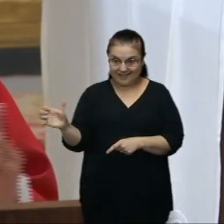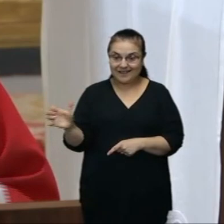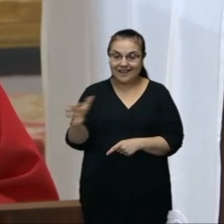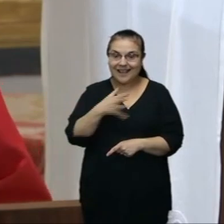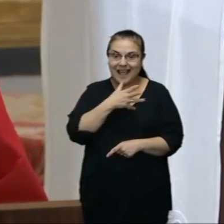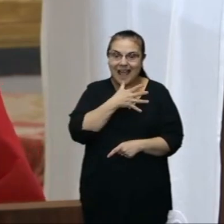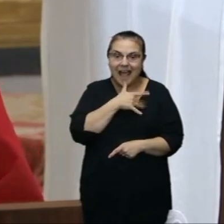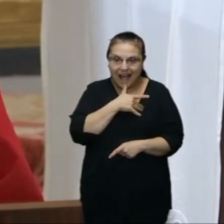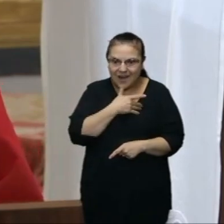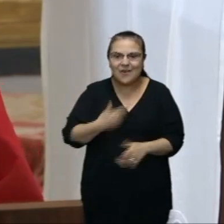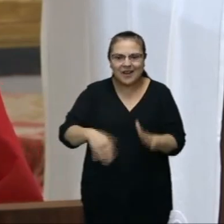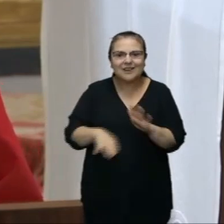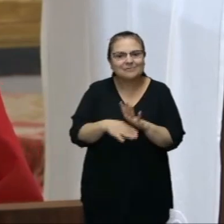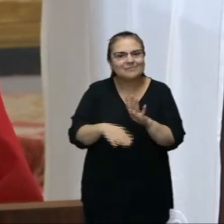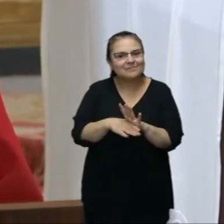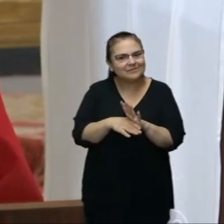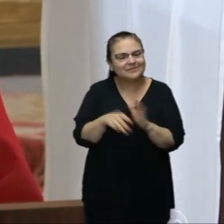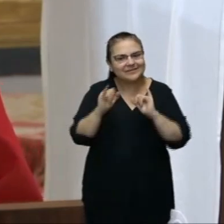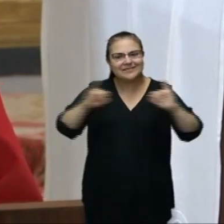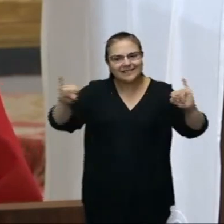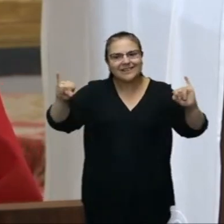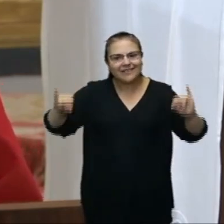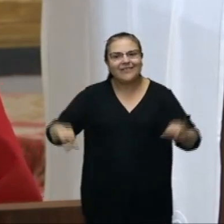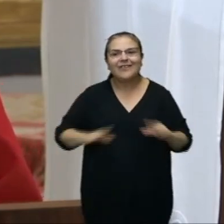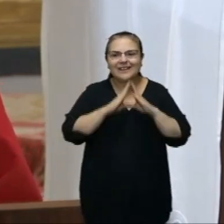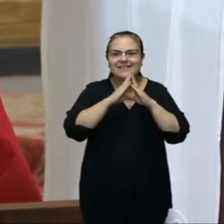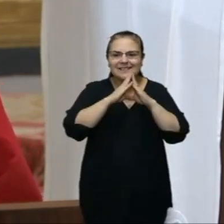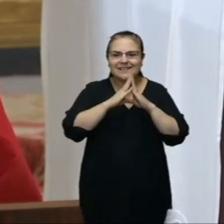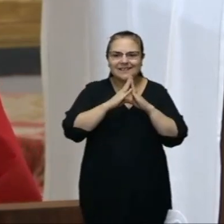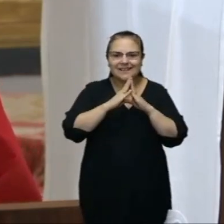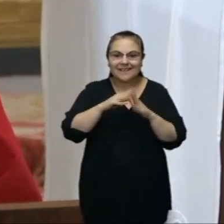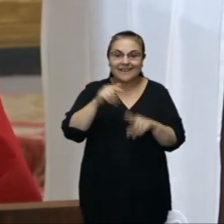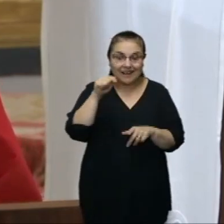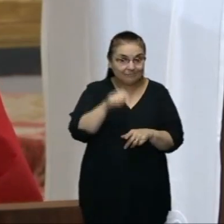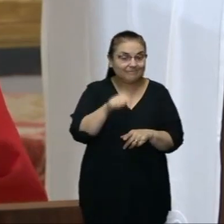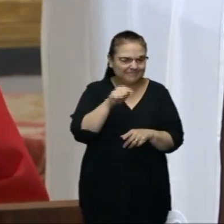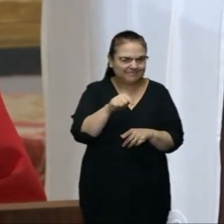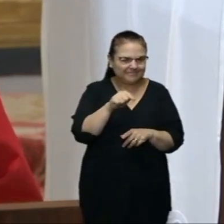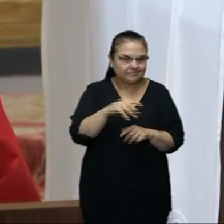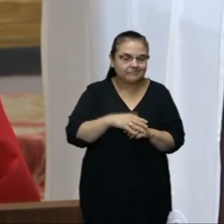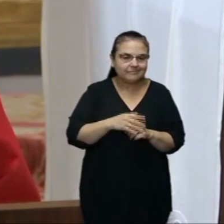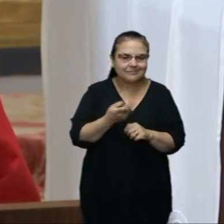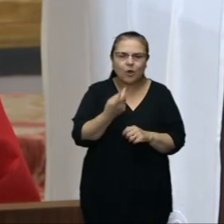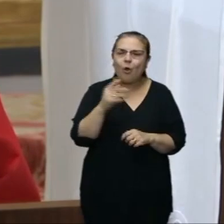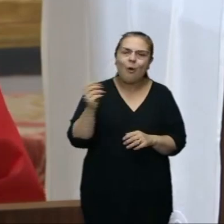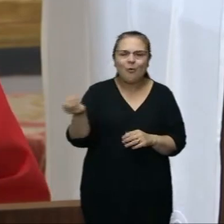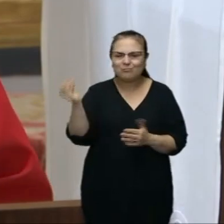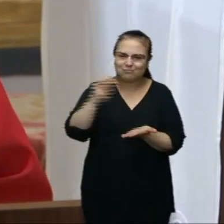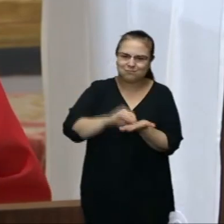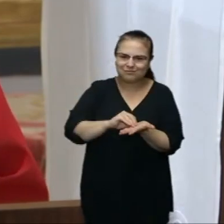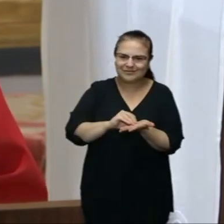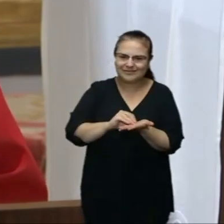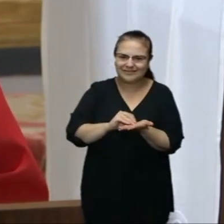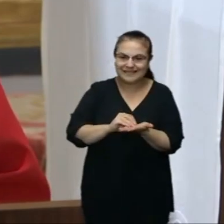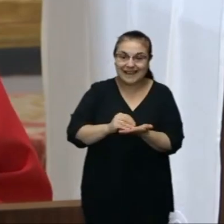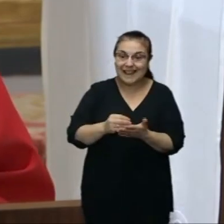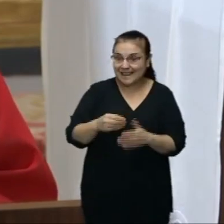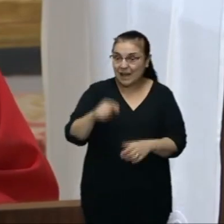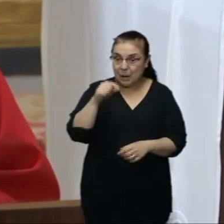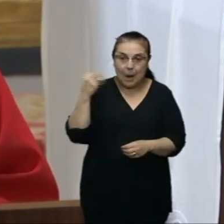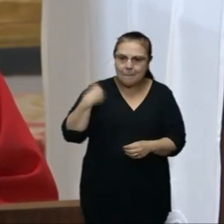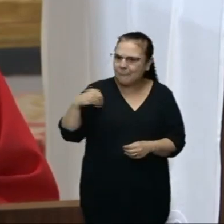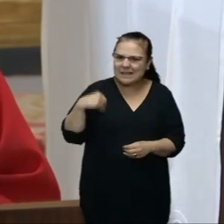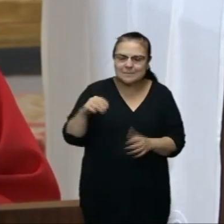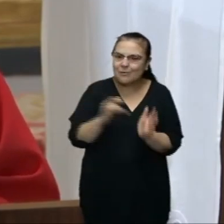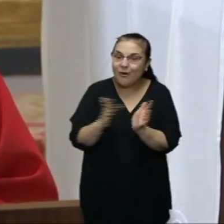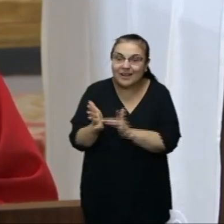a continuar la celebración de la Eucaristía. En ella, una vez más, el propio Jesús